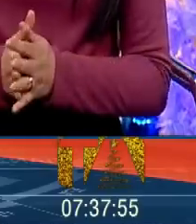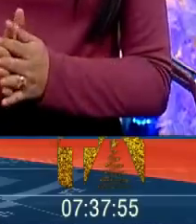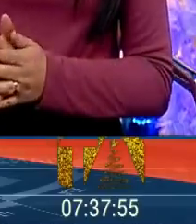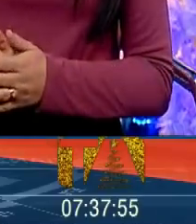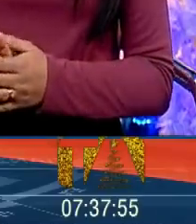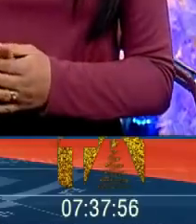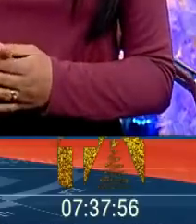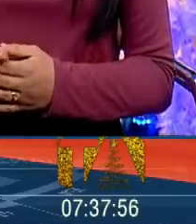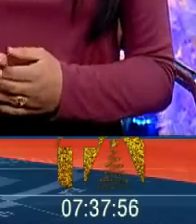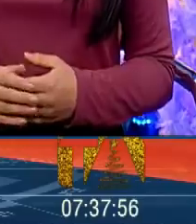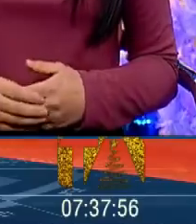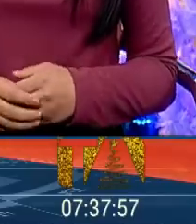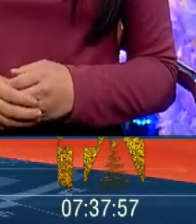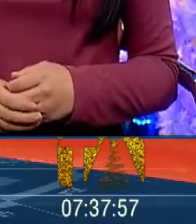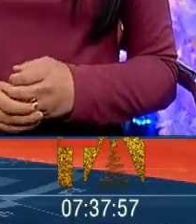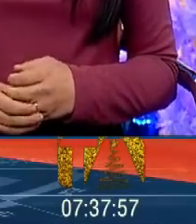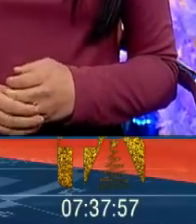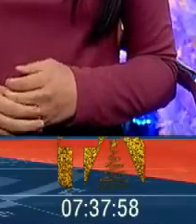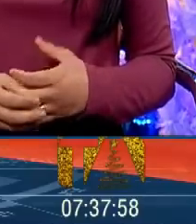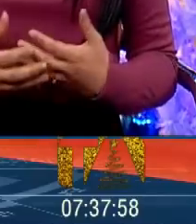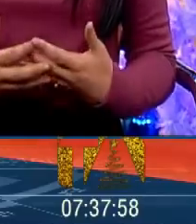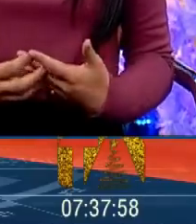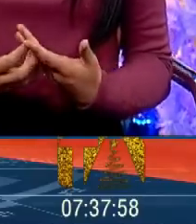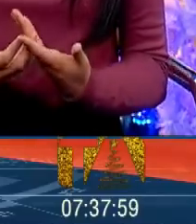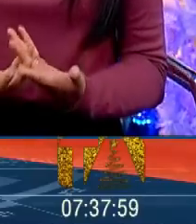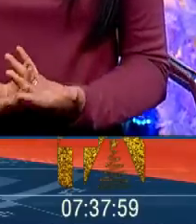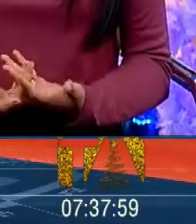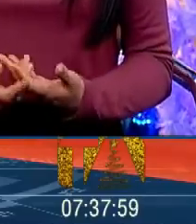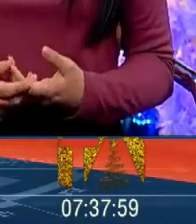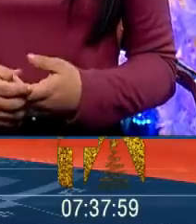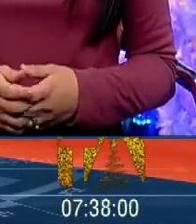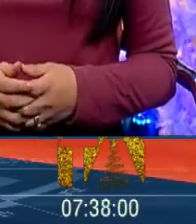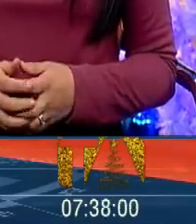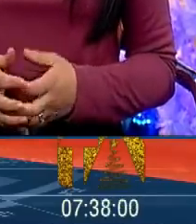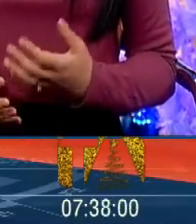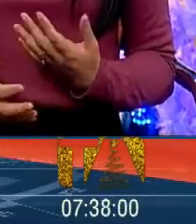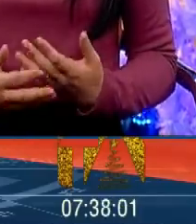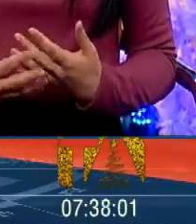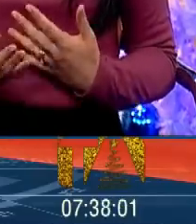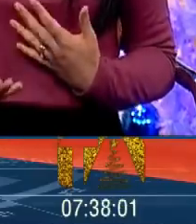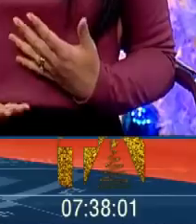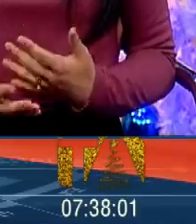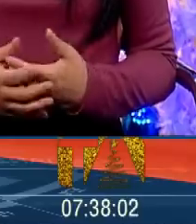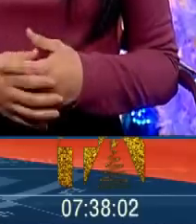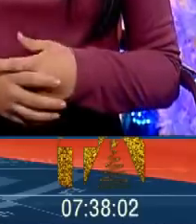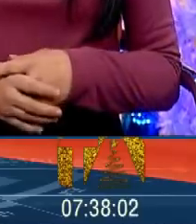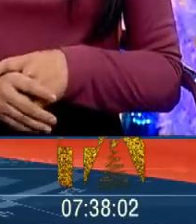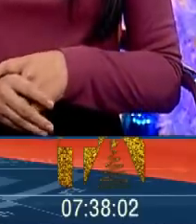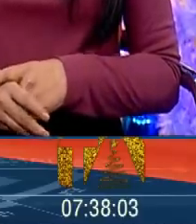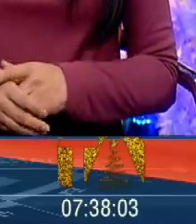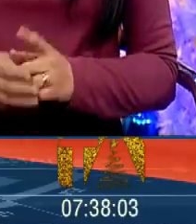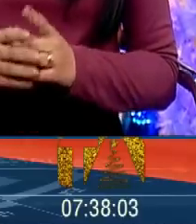También vamos a revisar los pedidos que realiza el sector productivo y comercial a las autoridades, pues están preocupados por